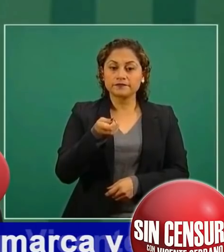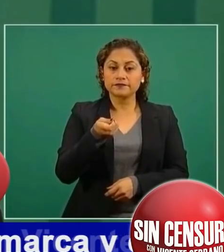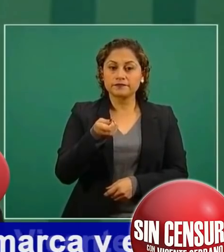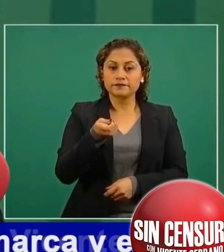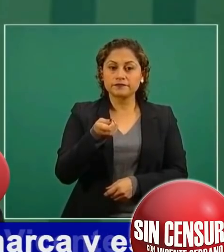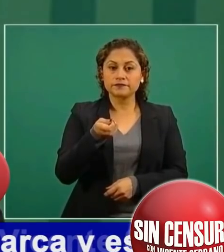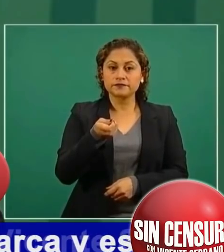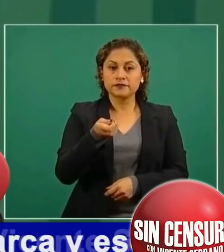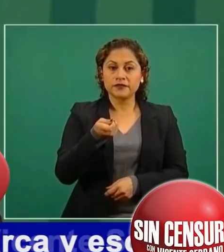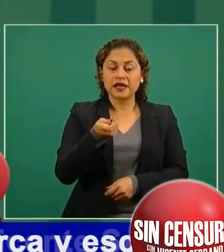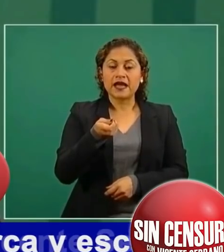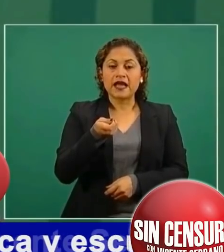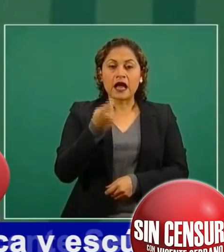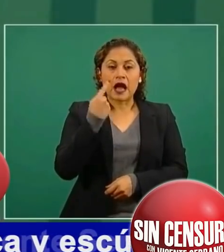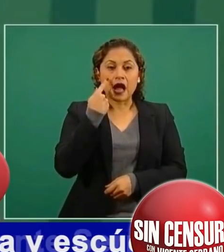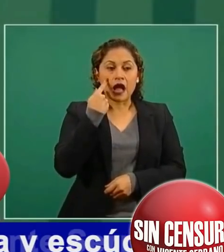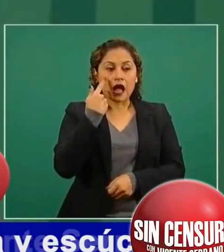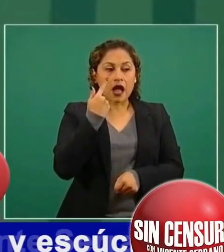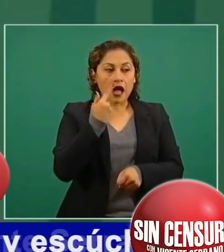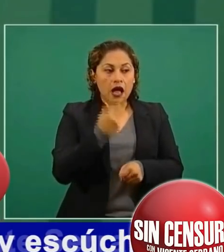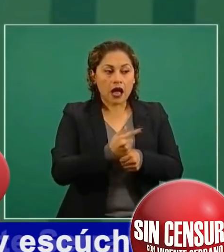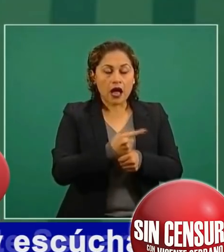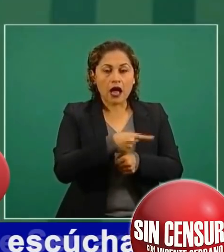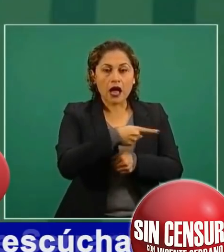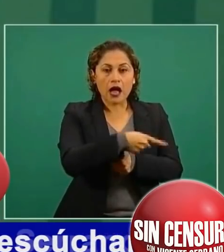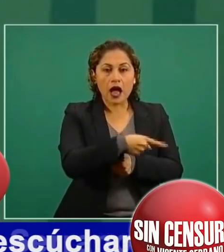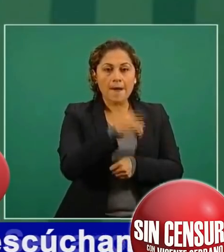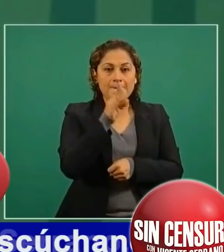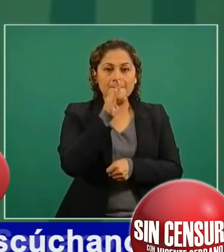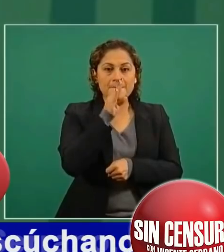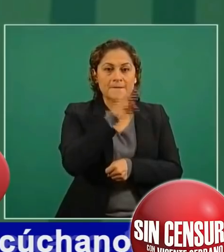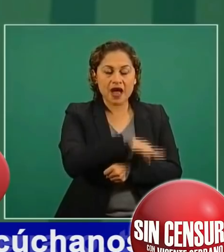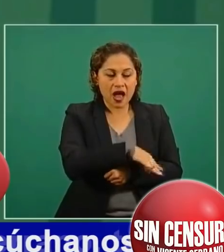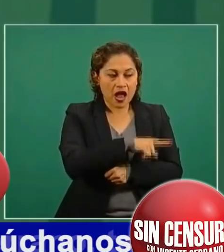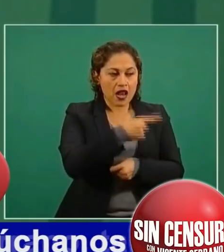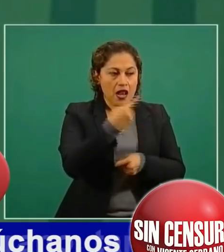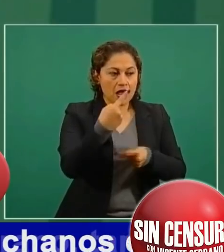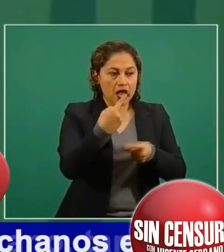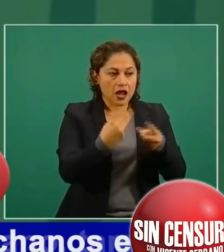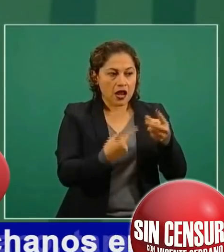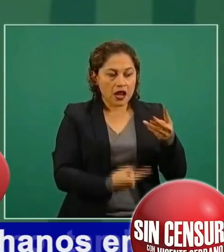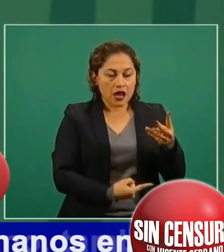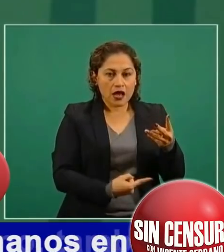prevenir, evitar que se cometan ilícitos.